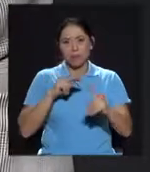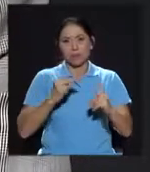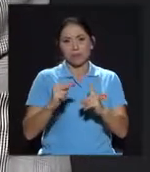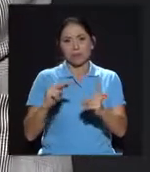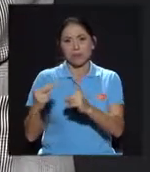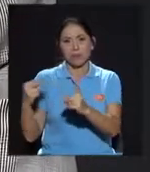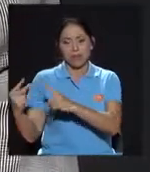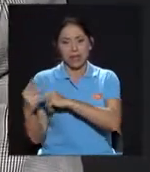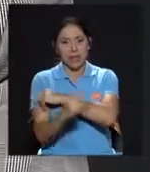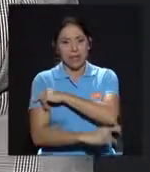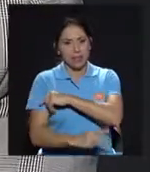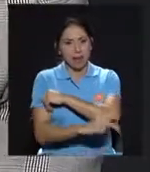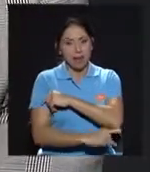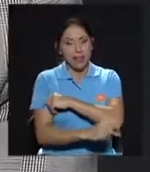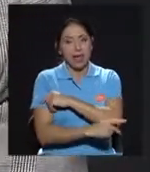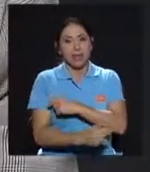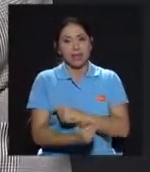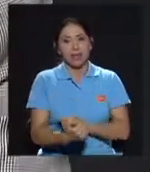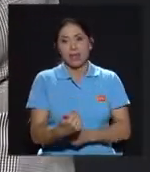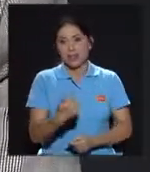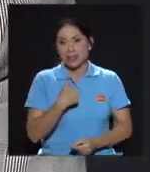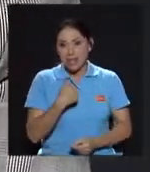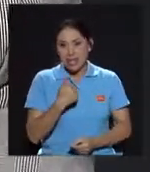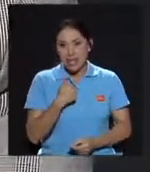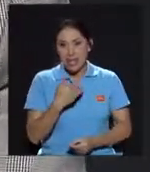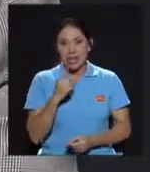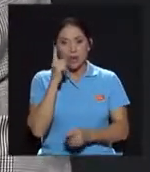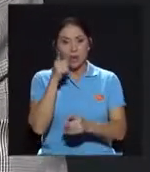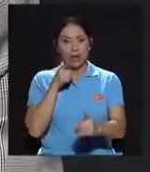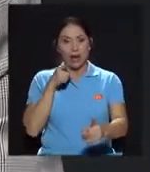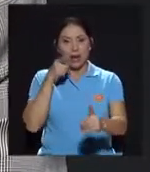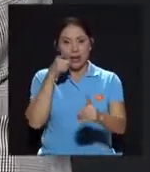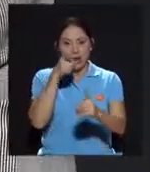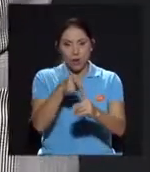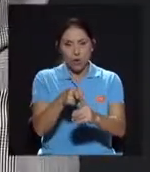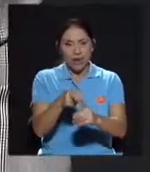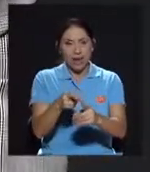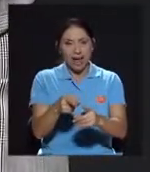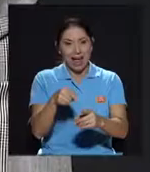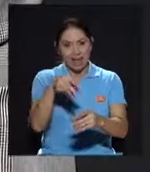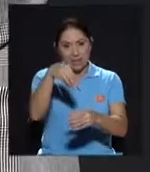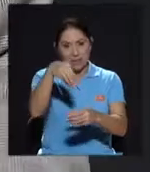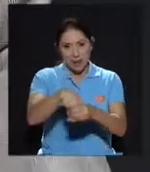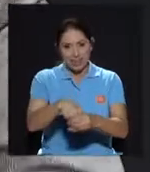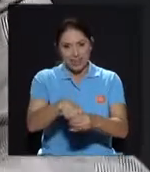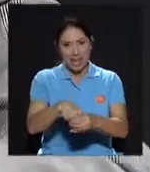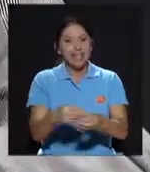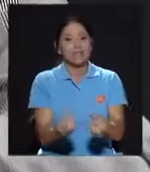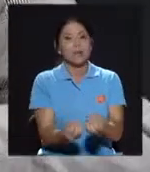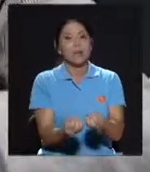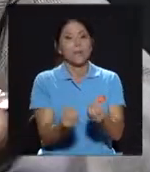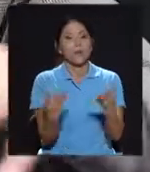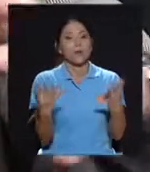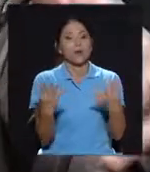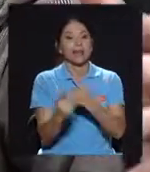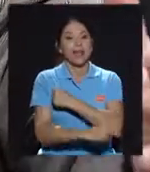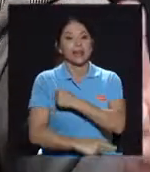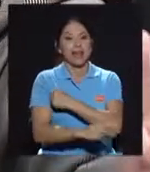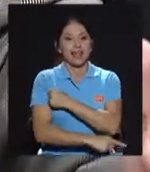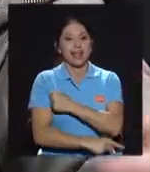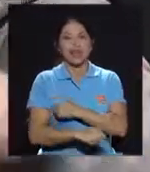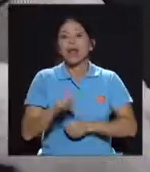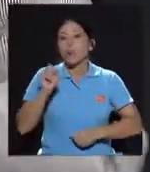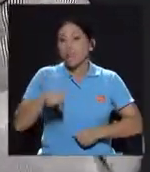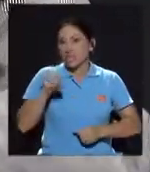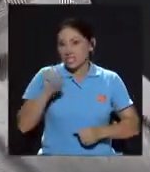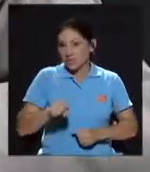una lógica inmersa que es la de la pluri lateralidad y es si hay un escenario en el que todos podemos